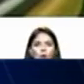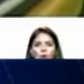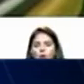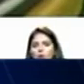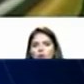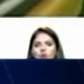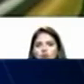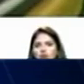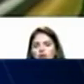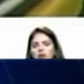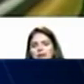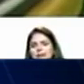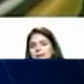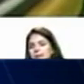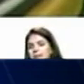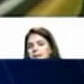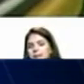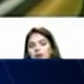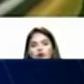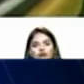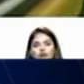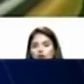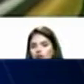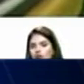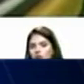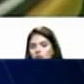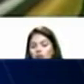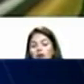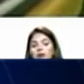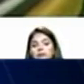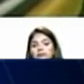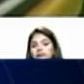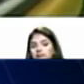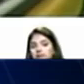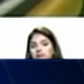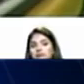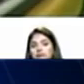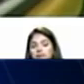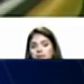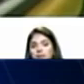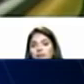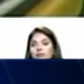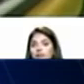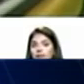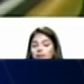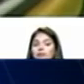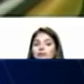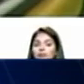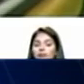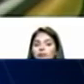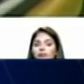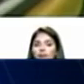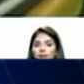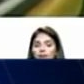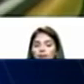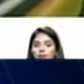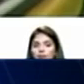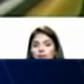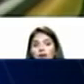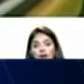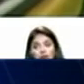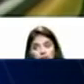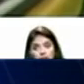que sofoque todas las expresiones y sus delitos conexos de estos delitos que han